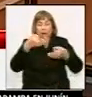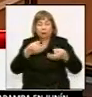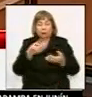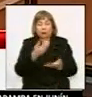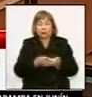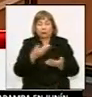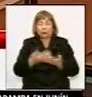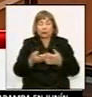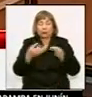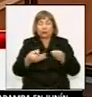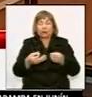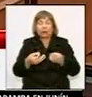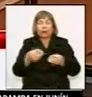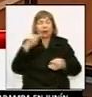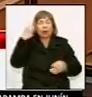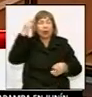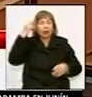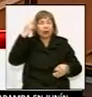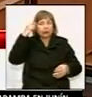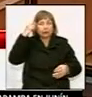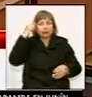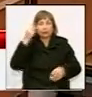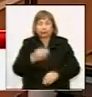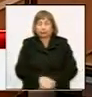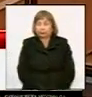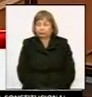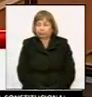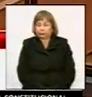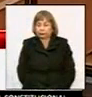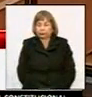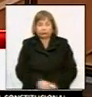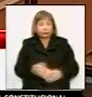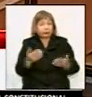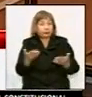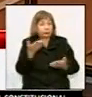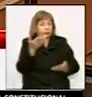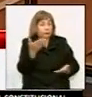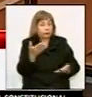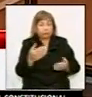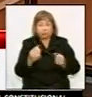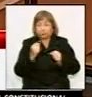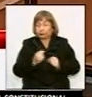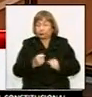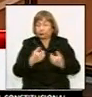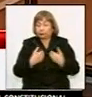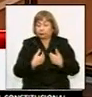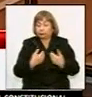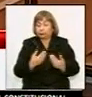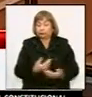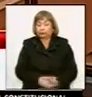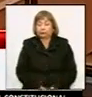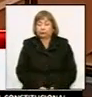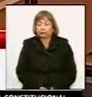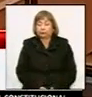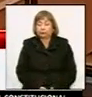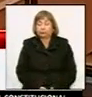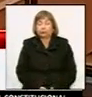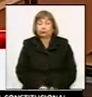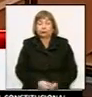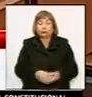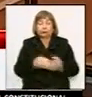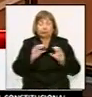eminentemente político. Y por intermedio suyo, presidente, la ministra en